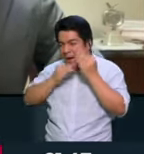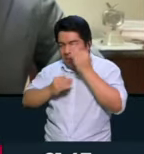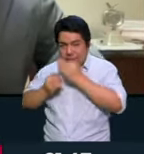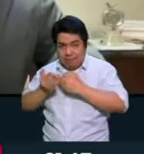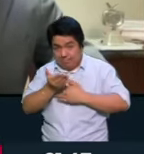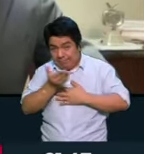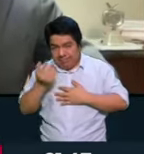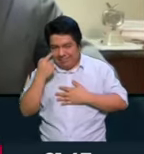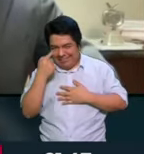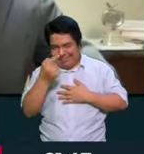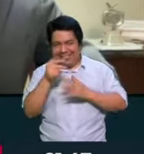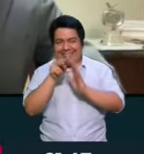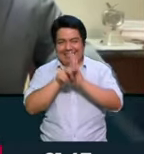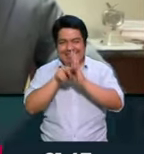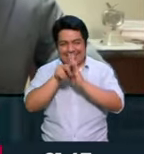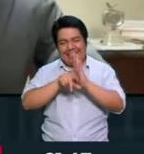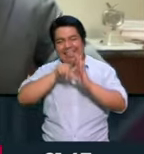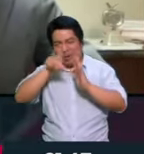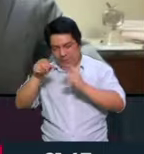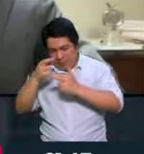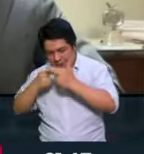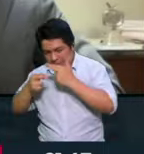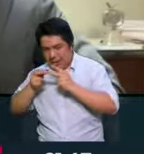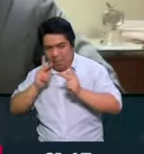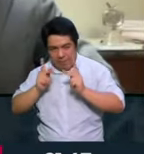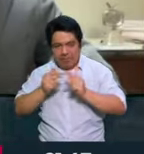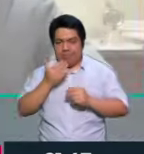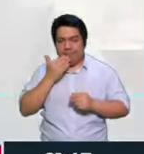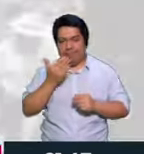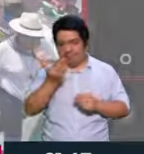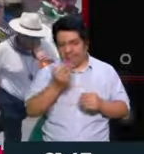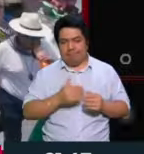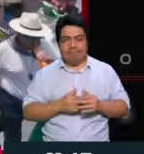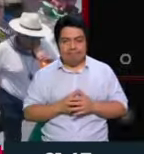les parece, vamos a ver el video, regresamos y lo comentamos. Vamos a verlo.